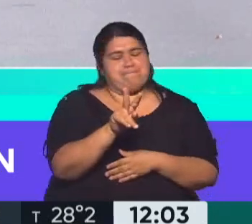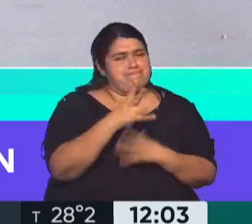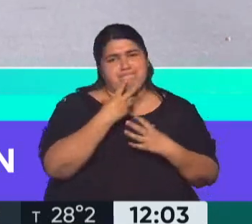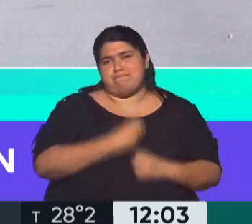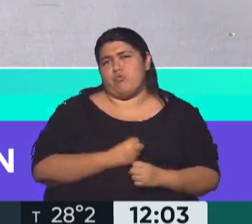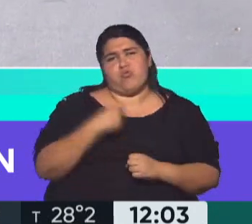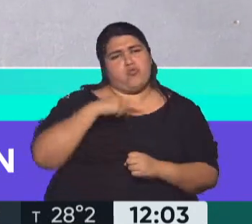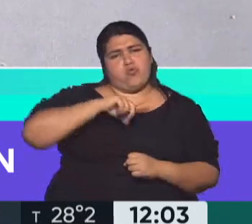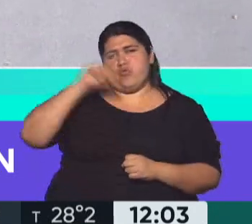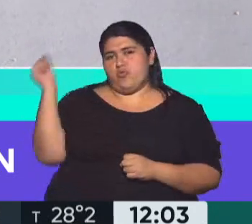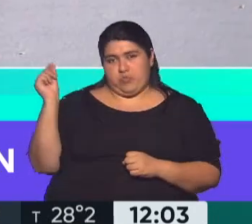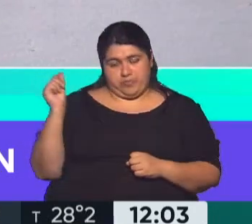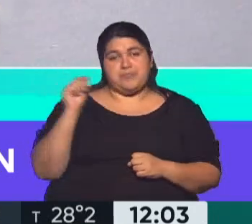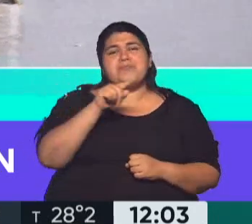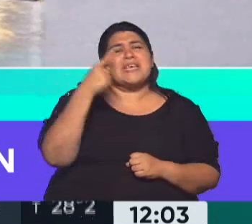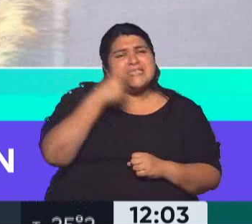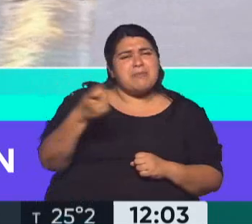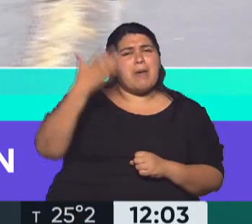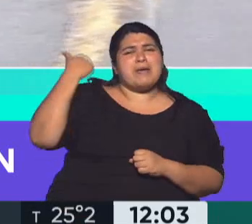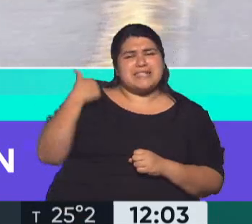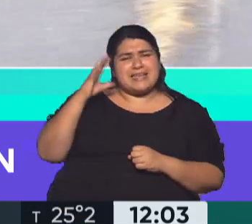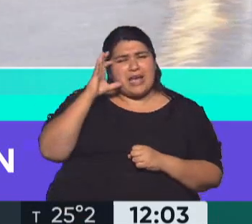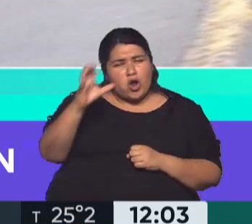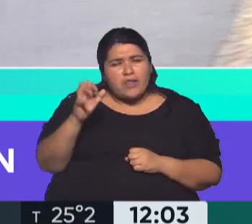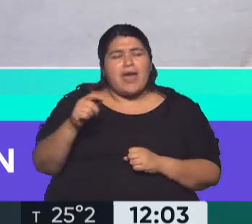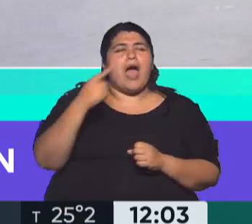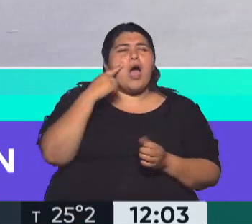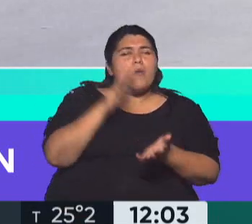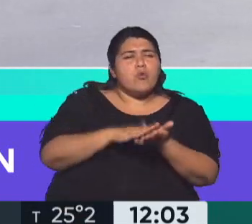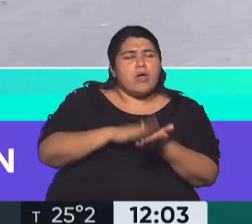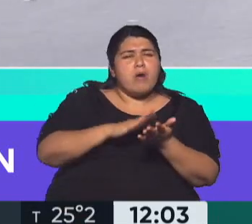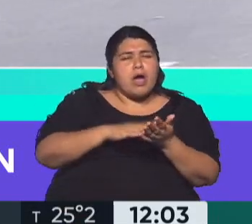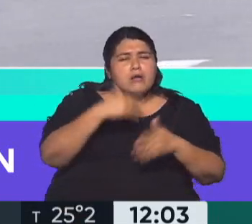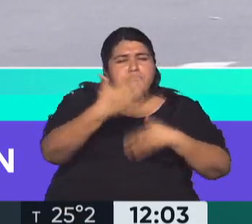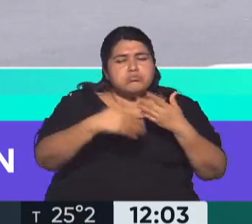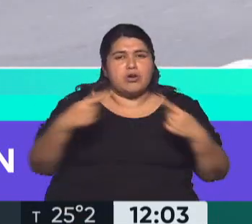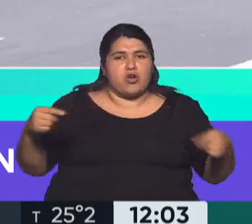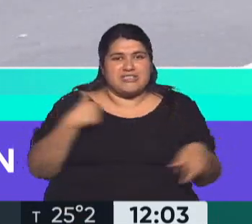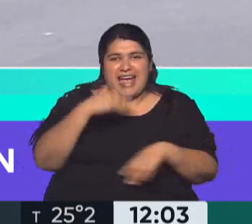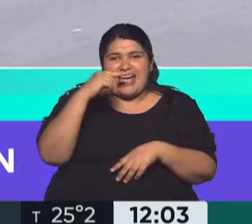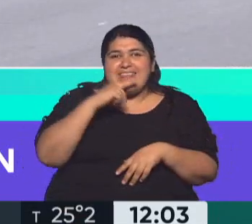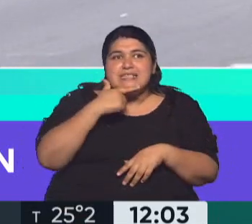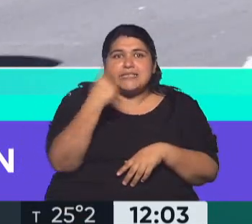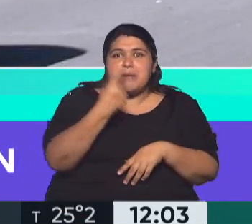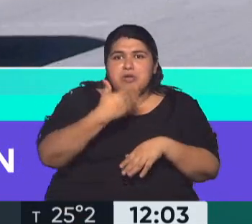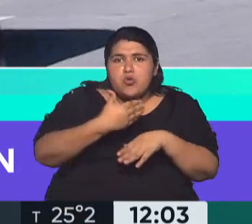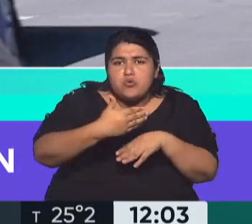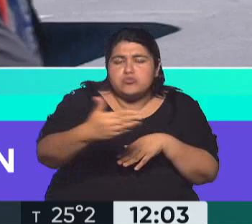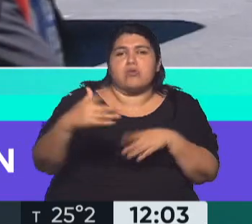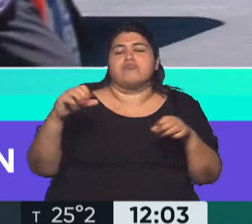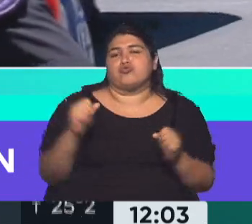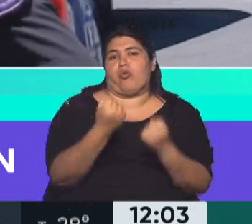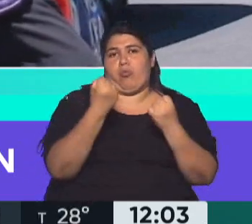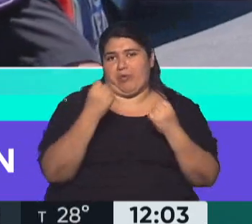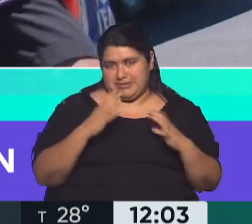semana pasada. Recuerdan ustedes cuando comenzó la reconstrucción y a los 17 minutos se tuvo que suspender. Los escucho porque sí, son varias las postas